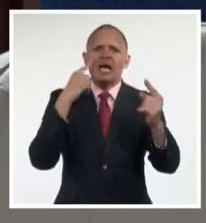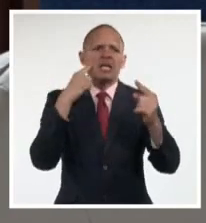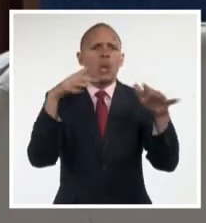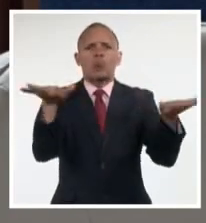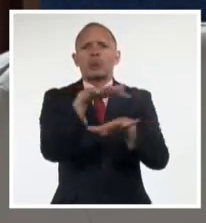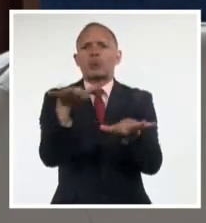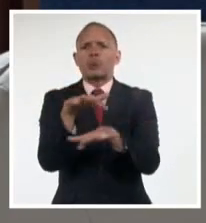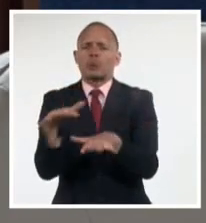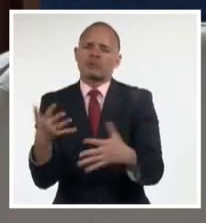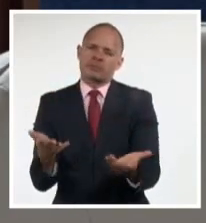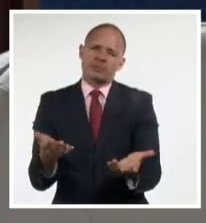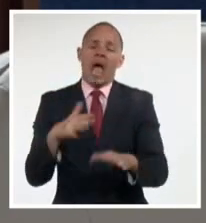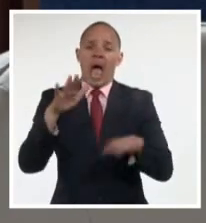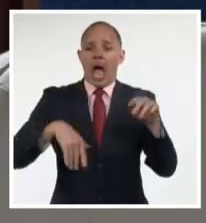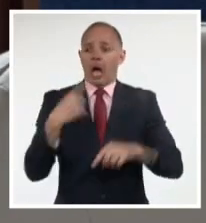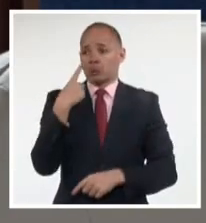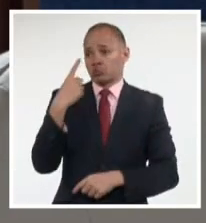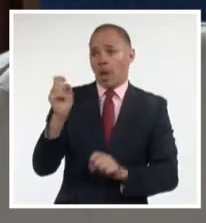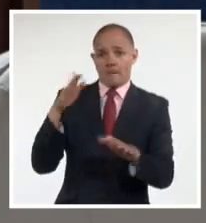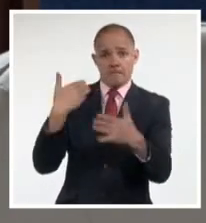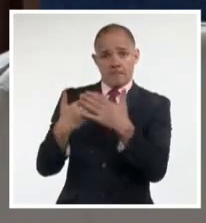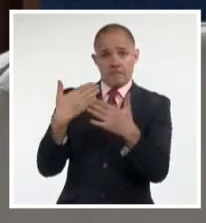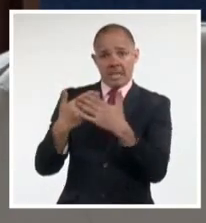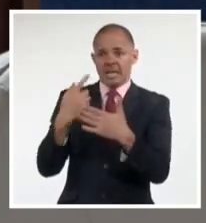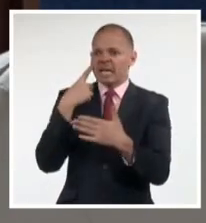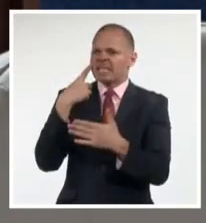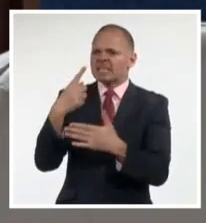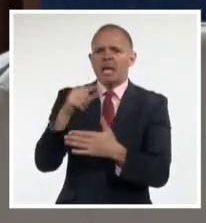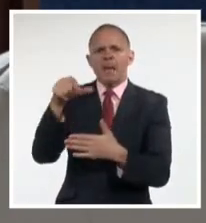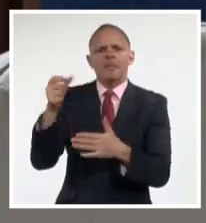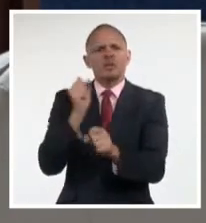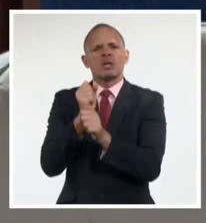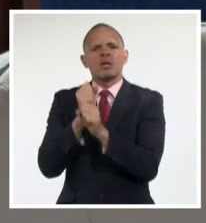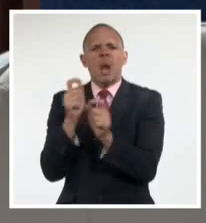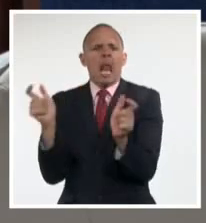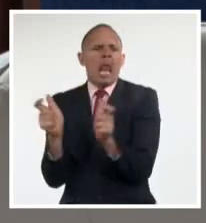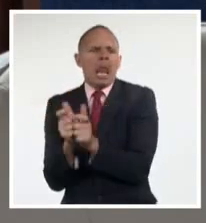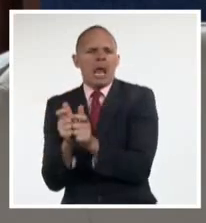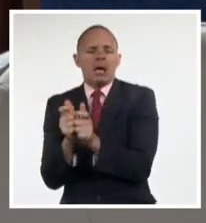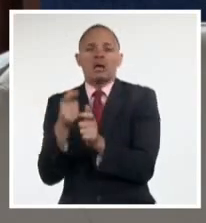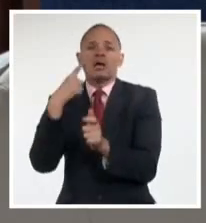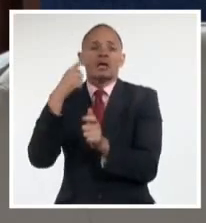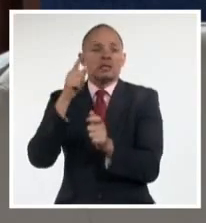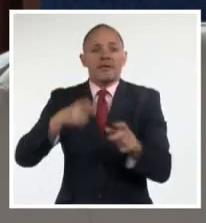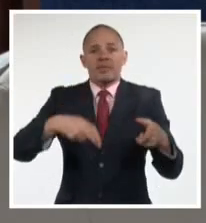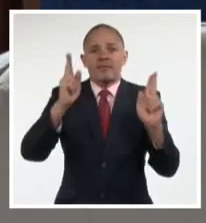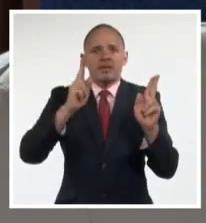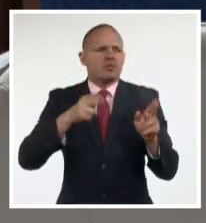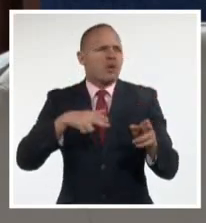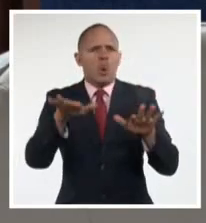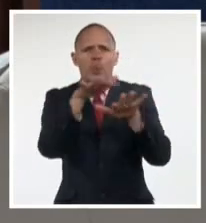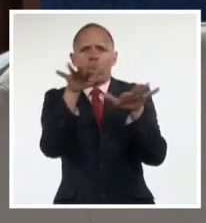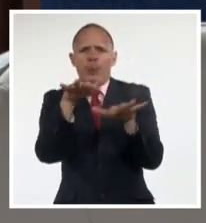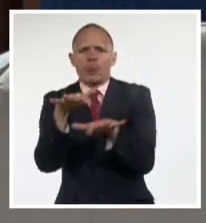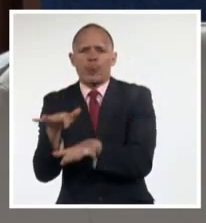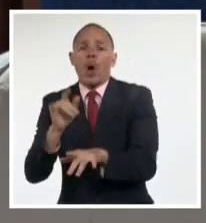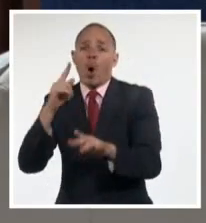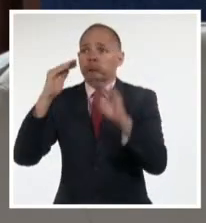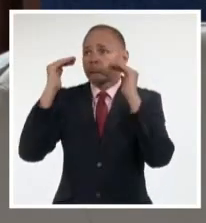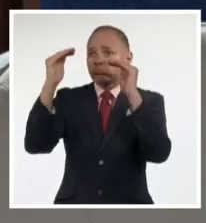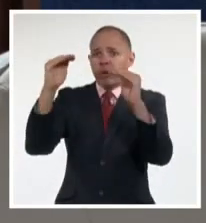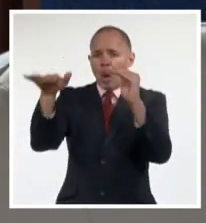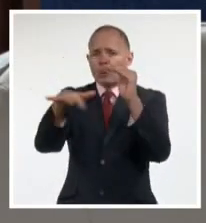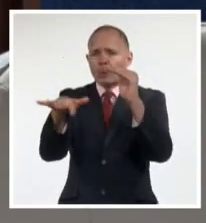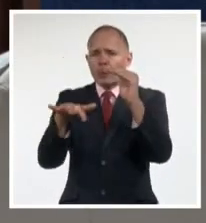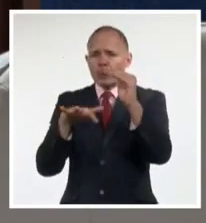veces empresas, instituciones donde hay pocas personas y muchos edificios. Entonces, realmente el